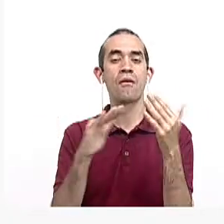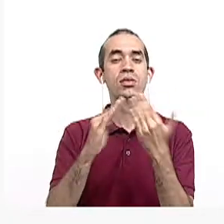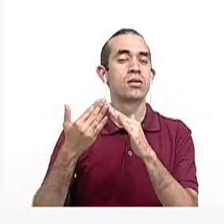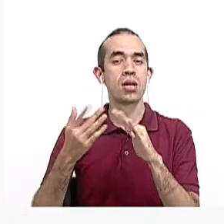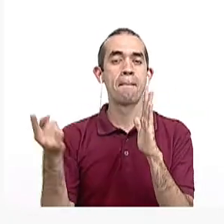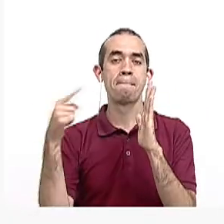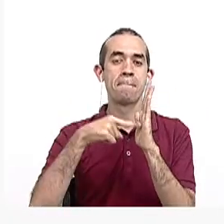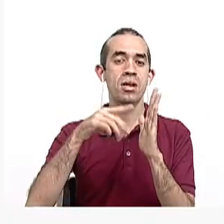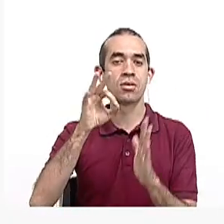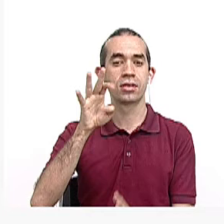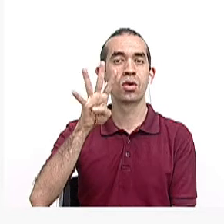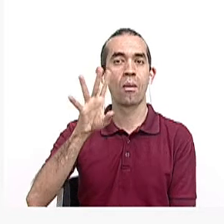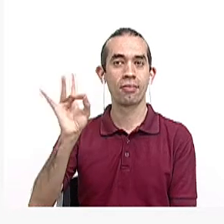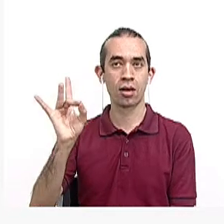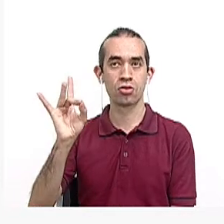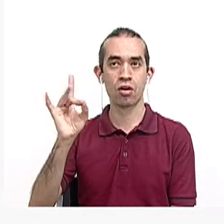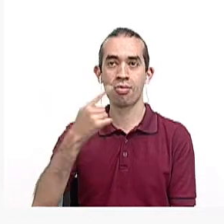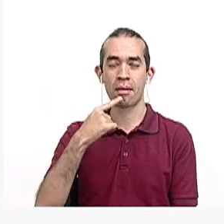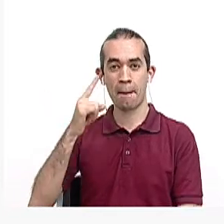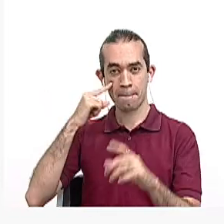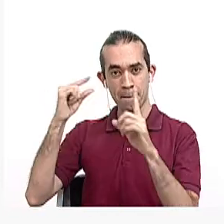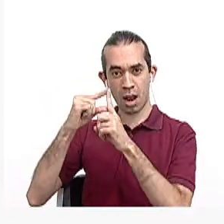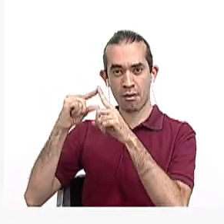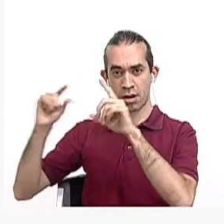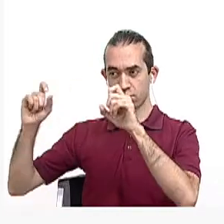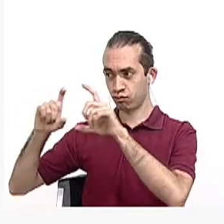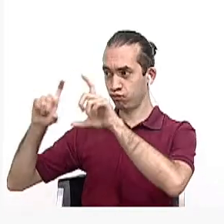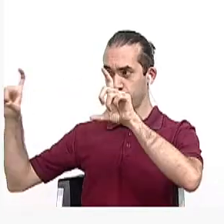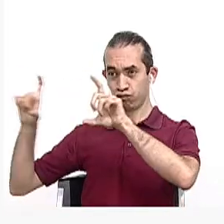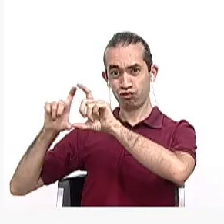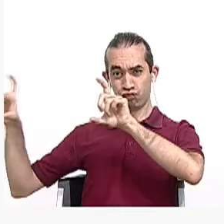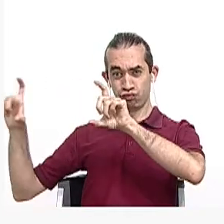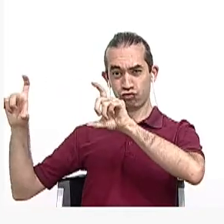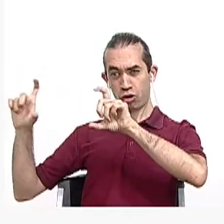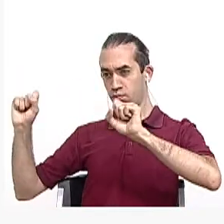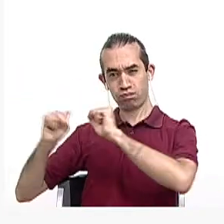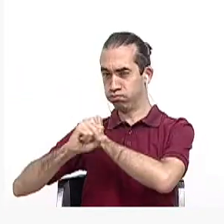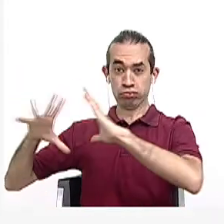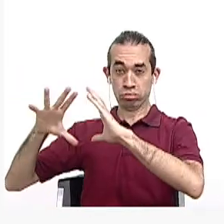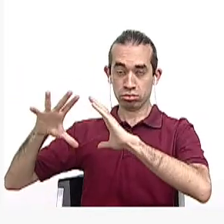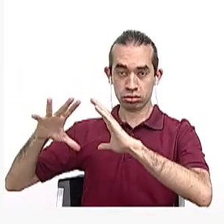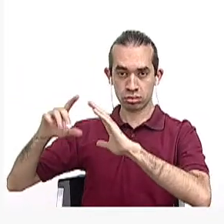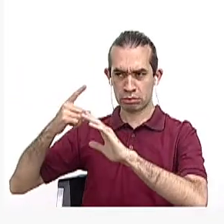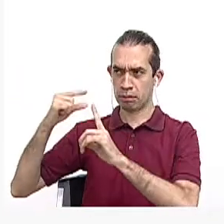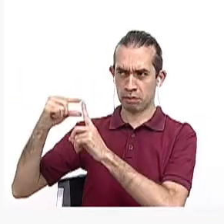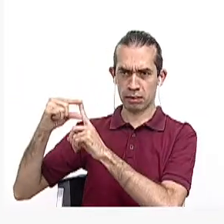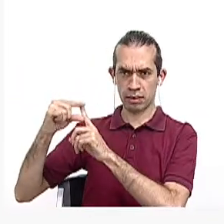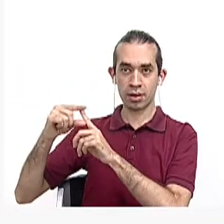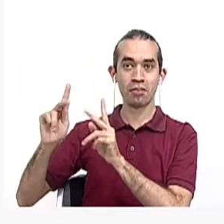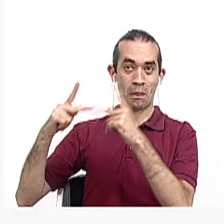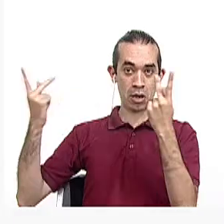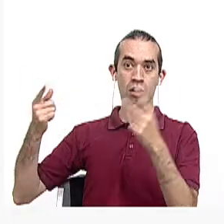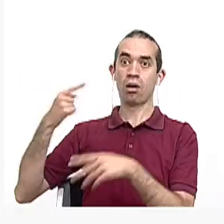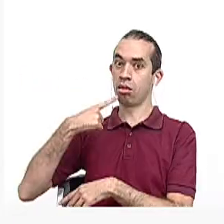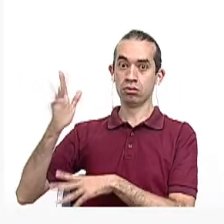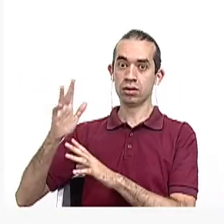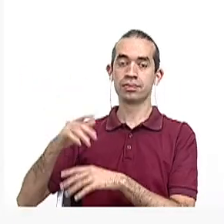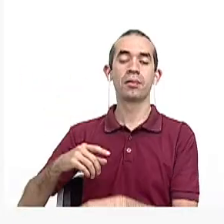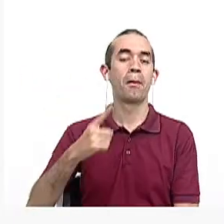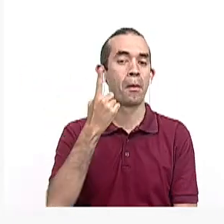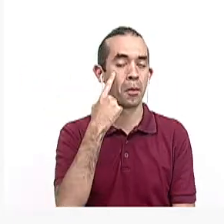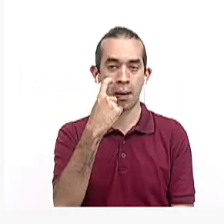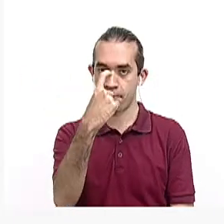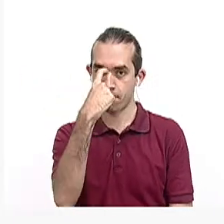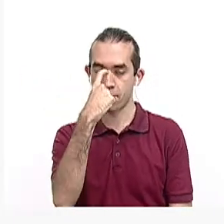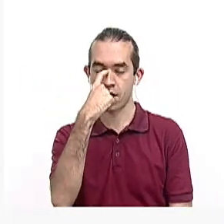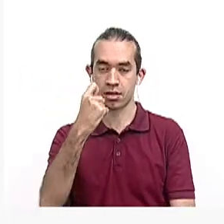el detalle, ¿no? Estalló, dice el periódico de la época. José Figueres Ferrer funda el Ejército